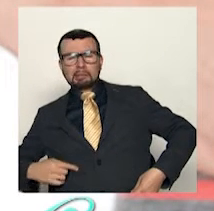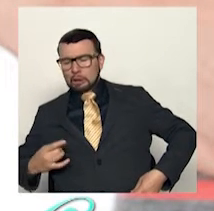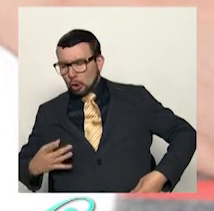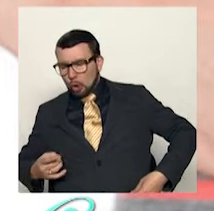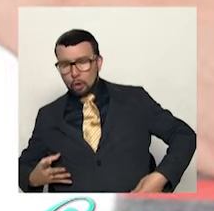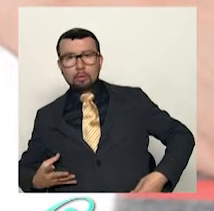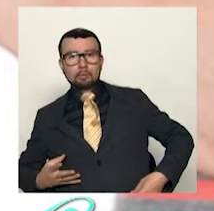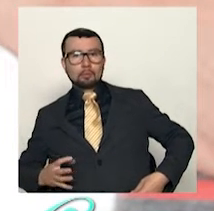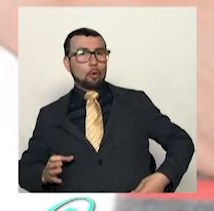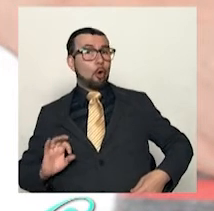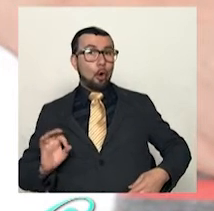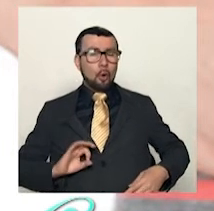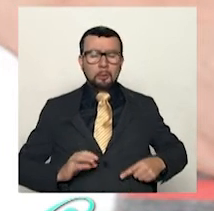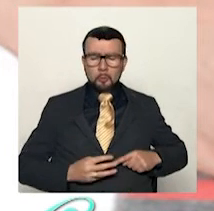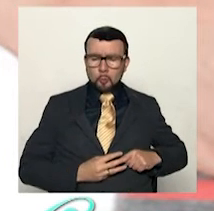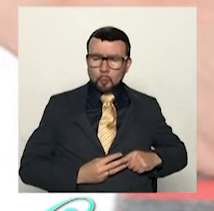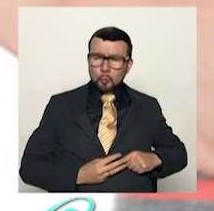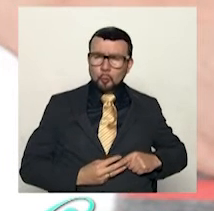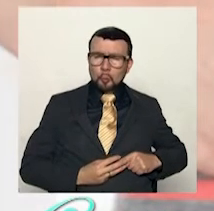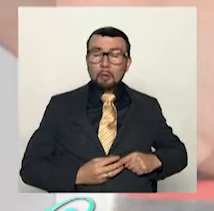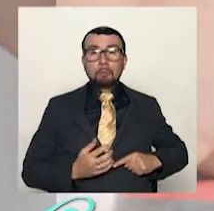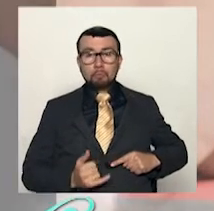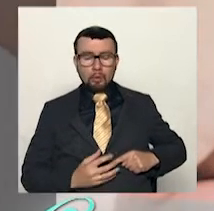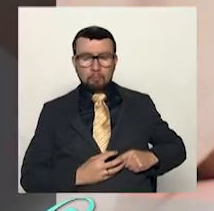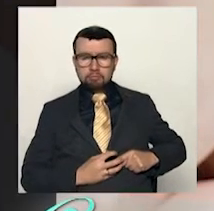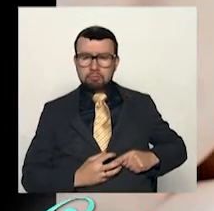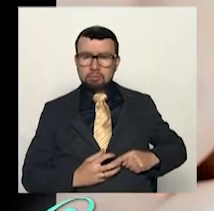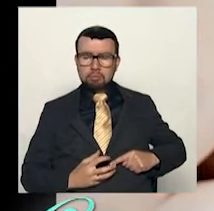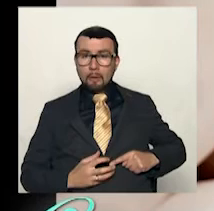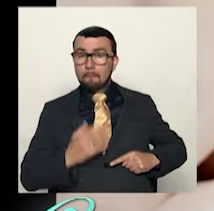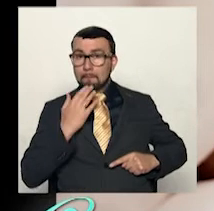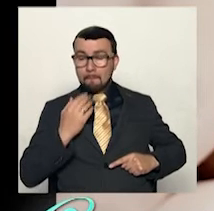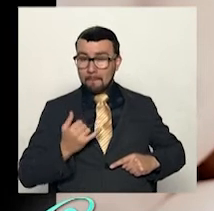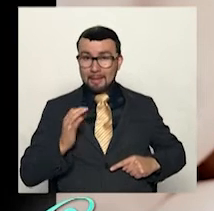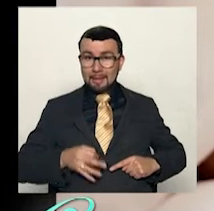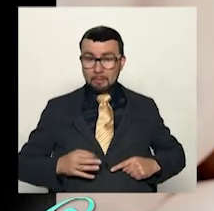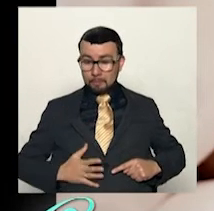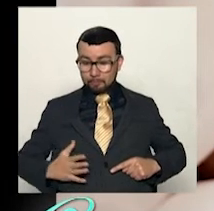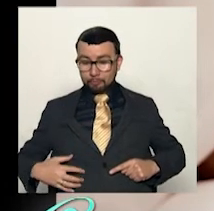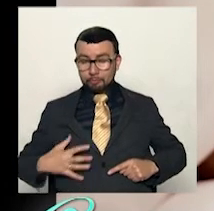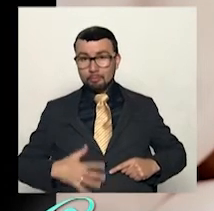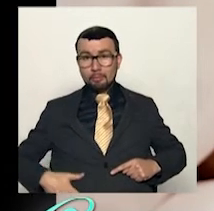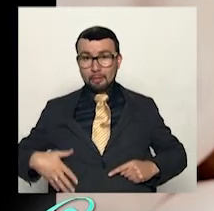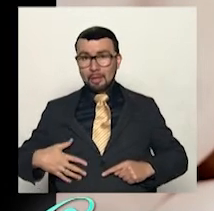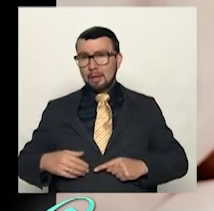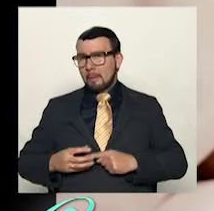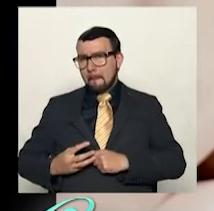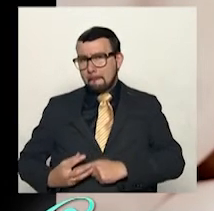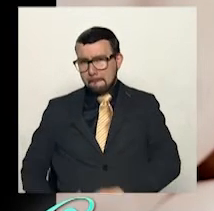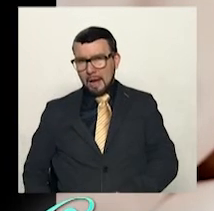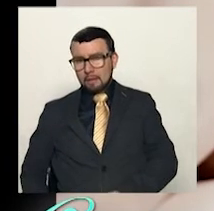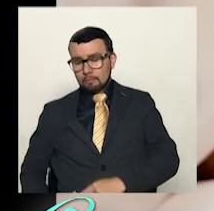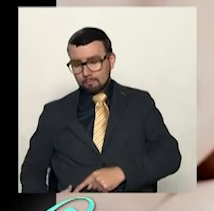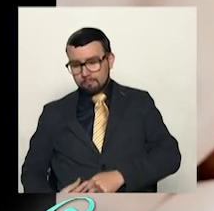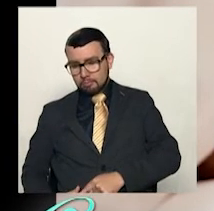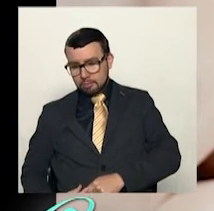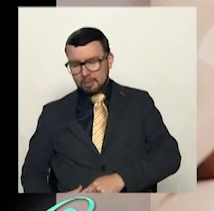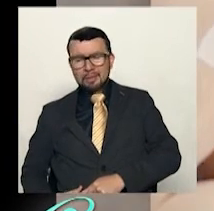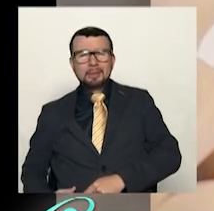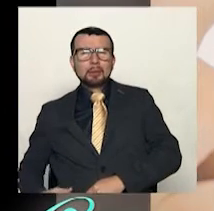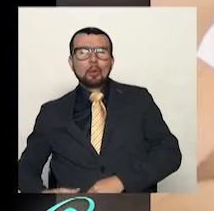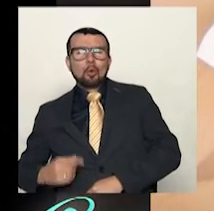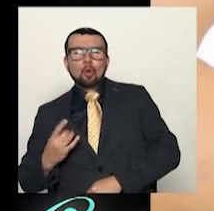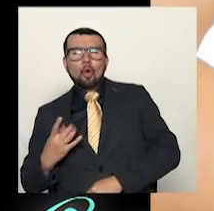inicial, que es el apéndice, está en el lado derecho, en la parte baja, como en la parte inguinal, puede dar dolor al